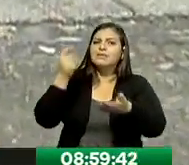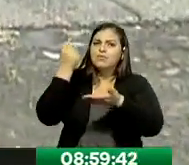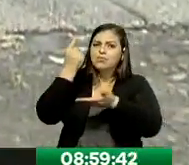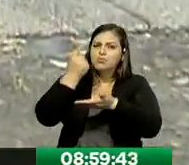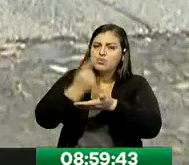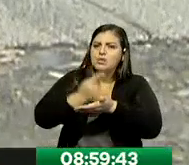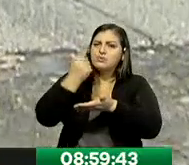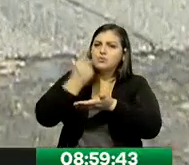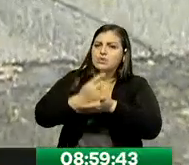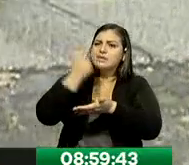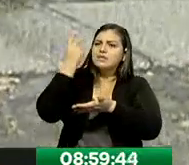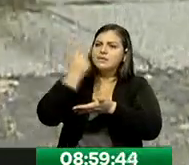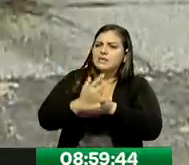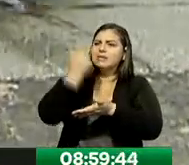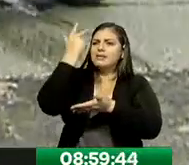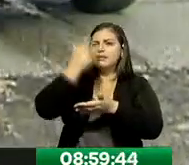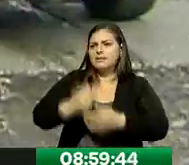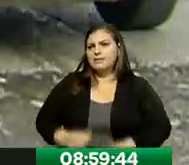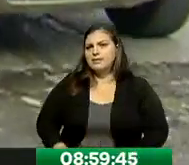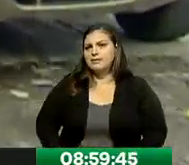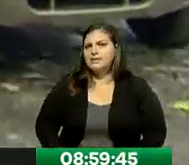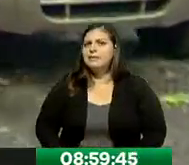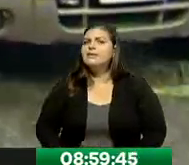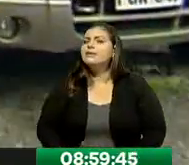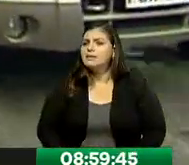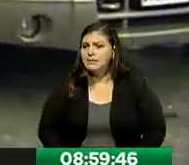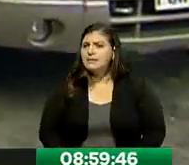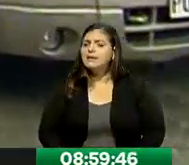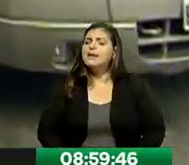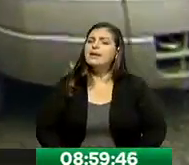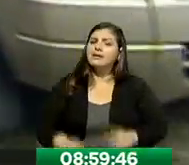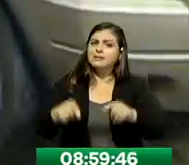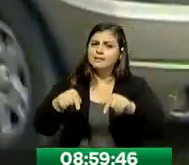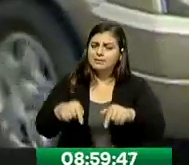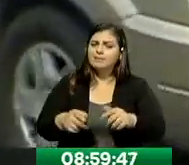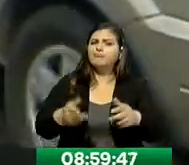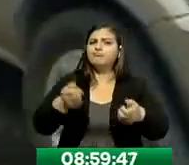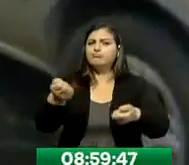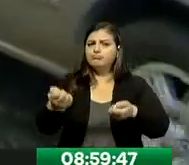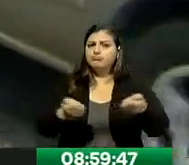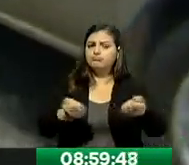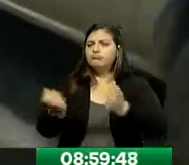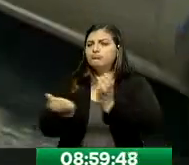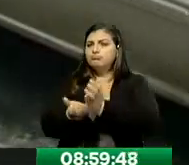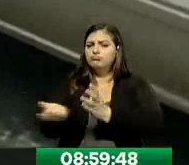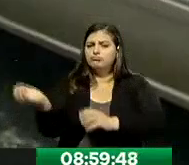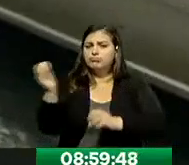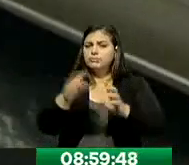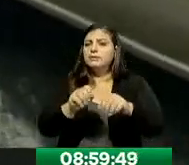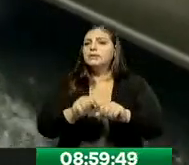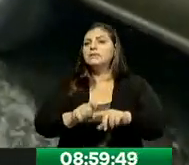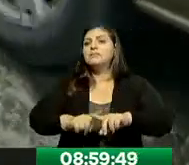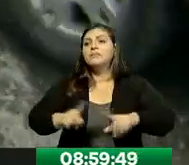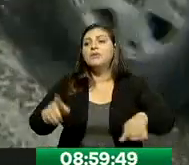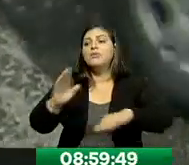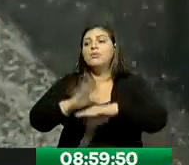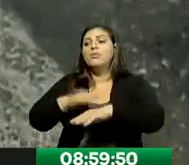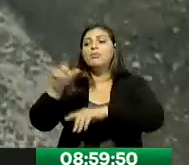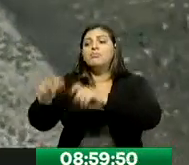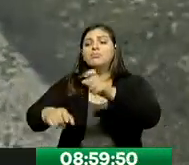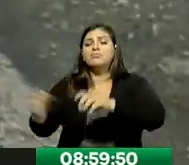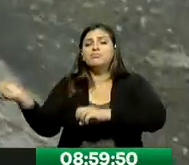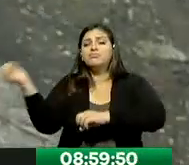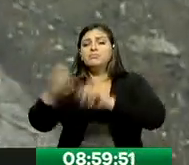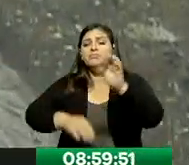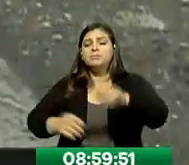hace con su basura? La acumula en cada esquina. Y entonces eso se hace un basurerío. Bueno, aquí este